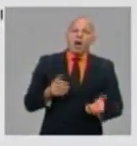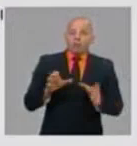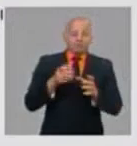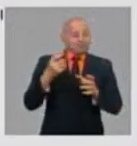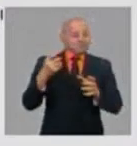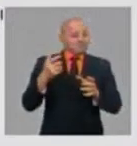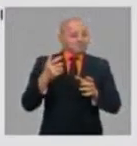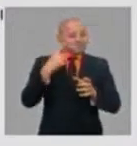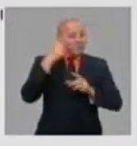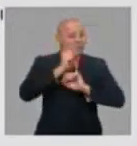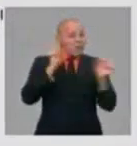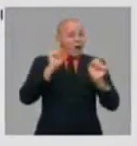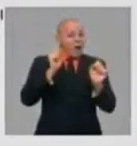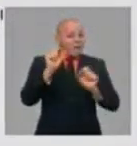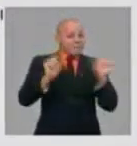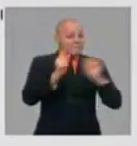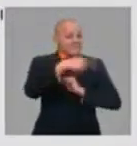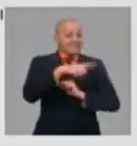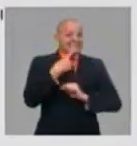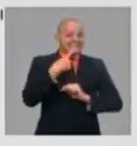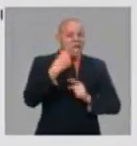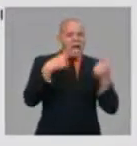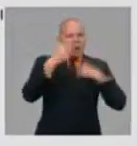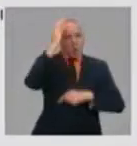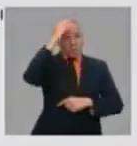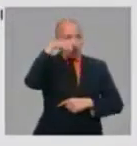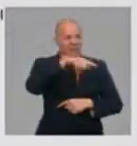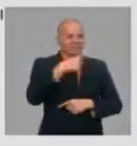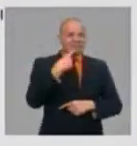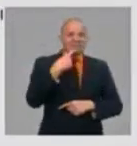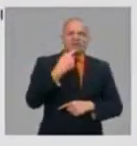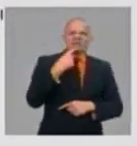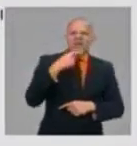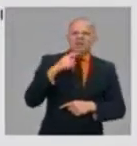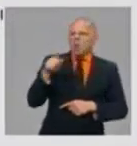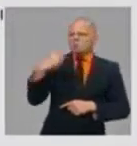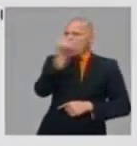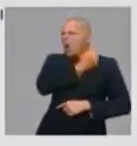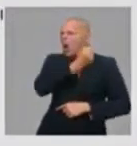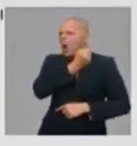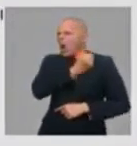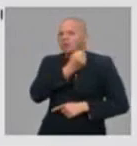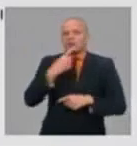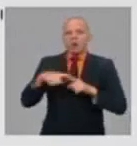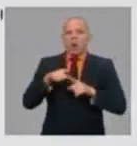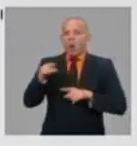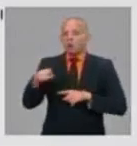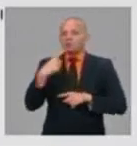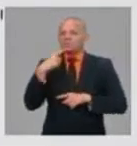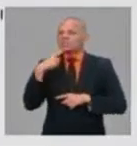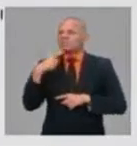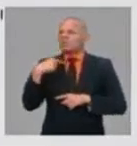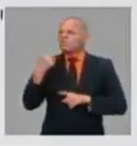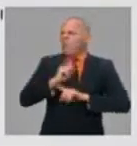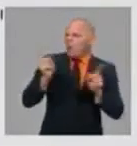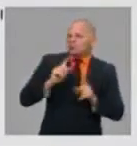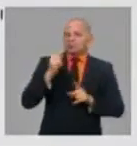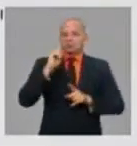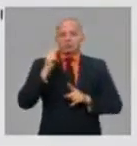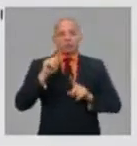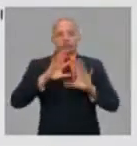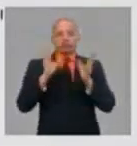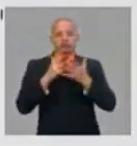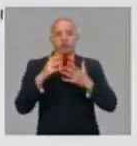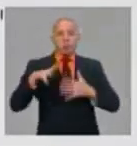lo atacaban los trumpistas, considerándolo traidor, etcétera, y los conservadores fiscales, que son conservadores republicanos clásicos,